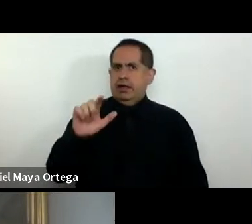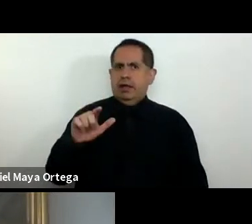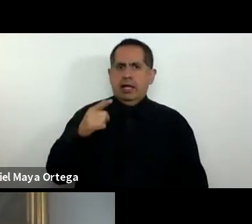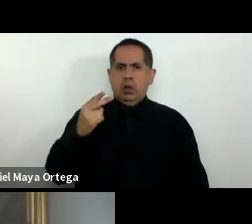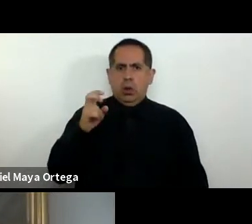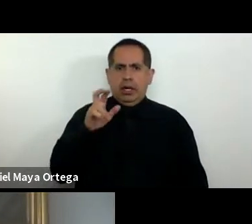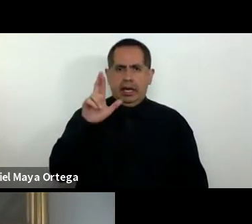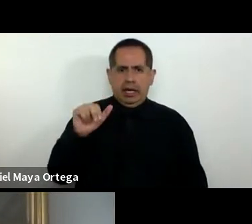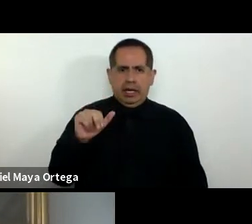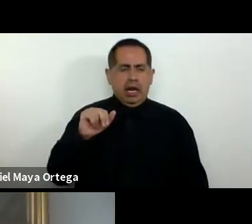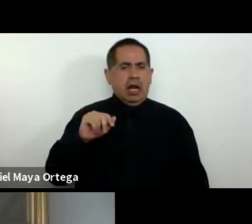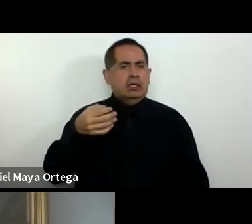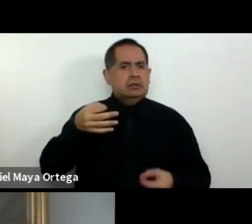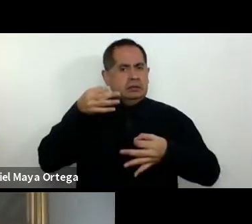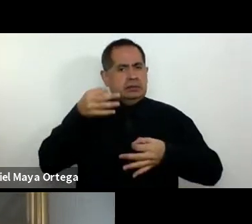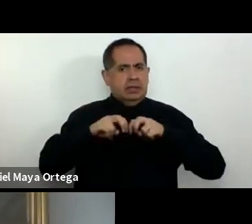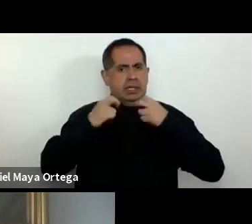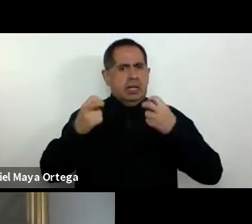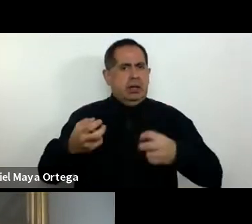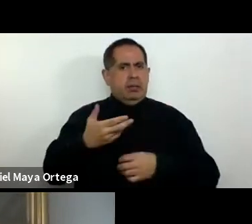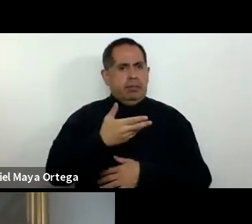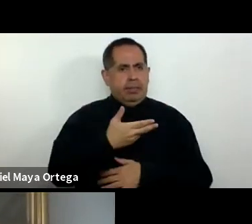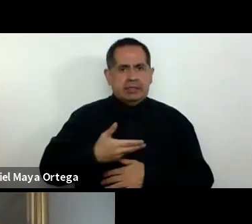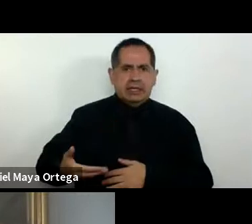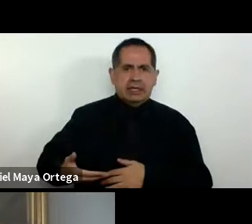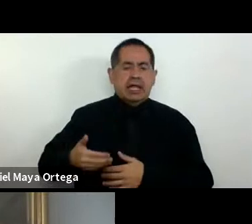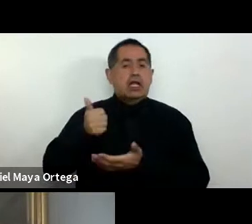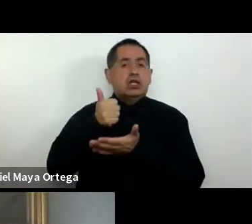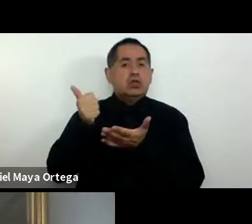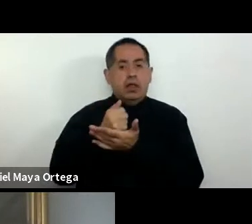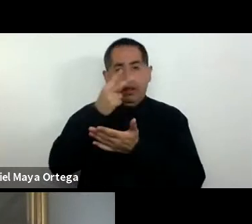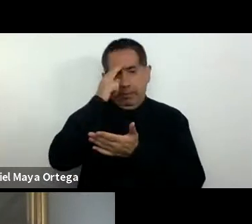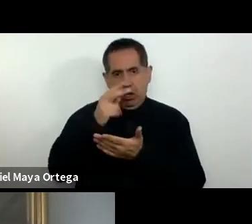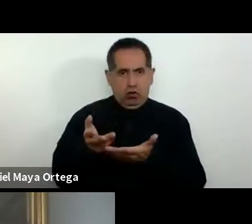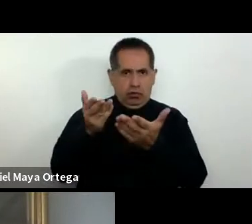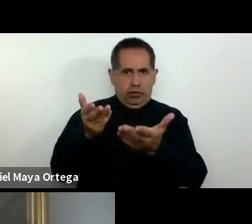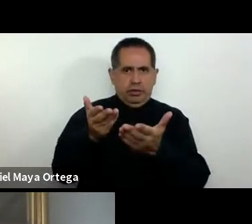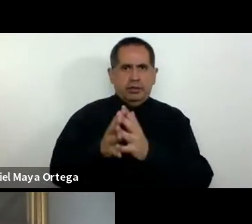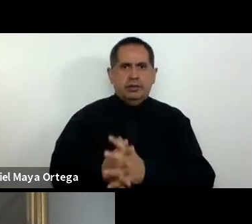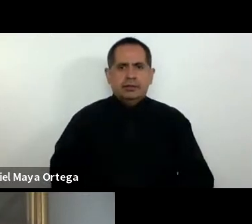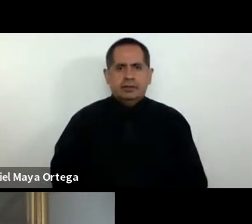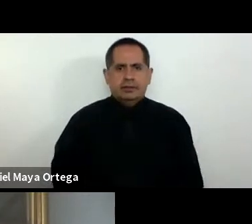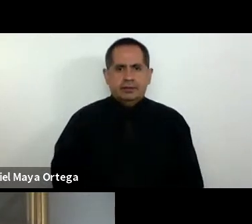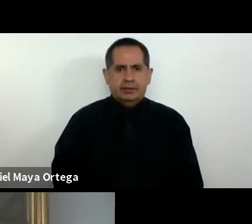magistrado presidente del Poder Judicial de la Ciudad de México.